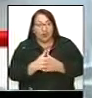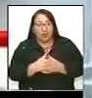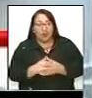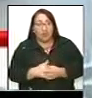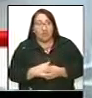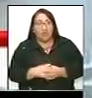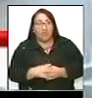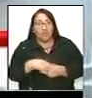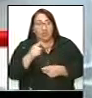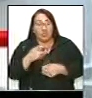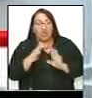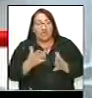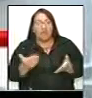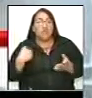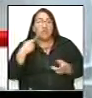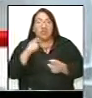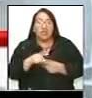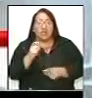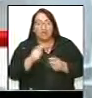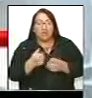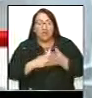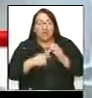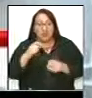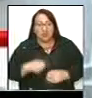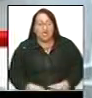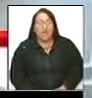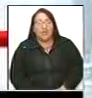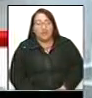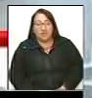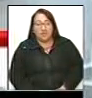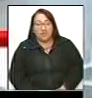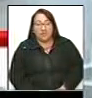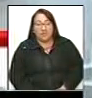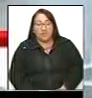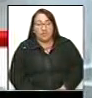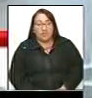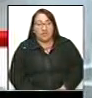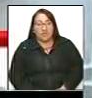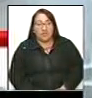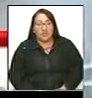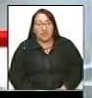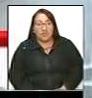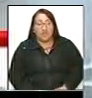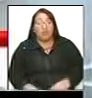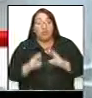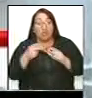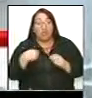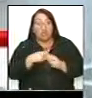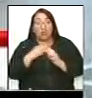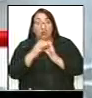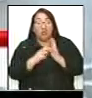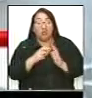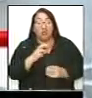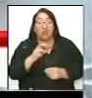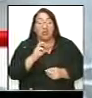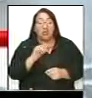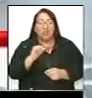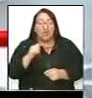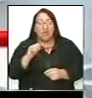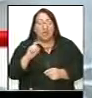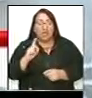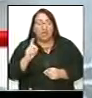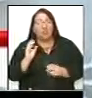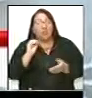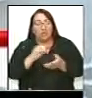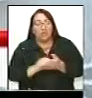estos productos y llegan a la gente que lo necesite y felizmente por este programa que tenemos con nuestra y ya podemos